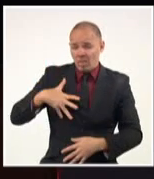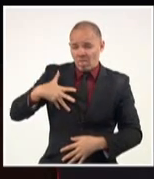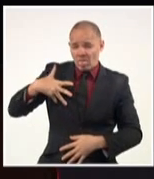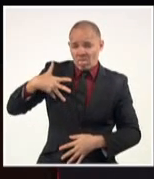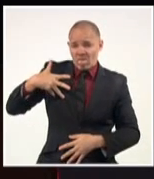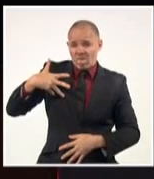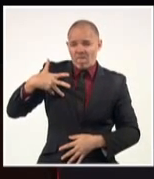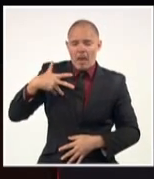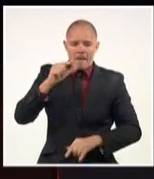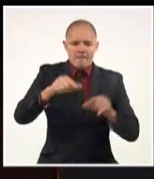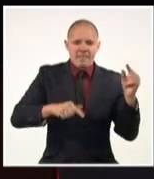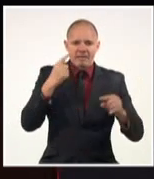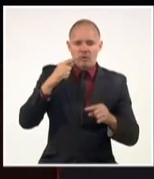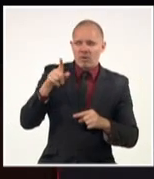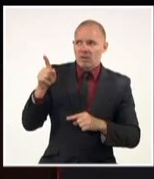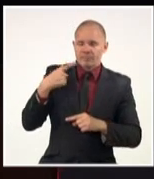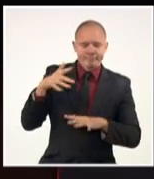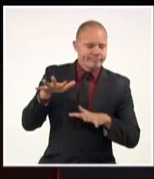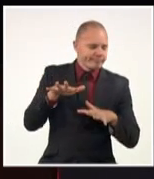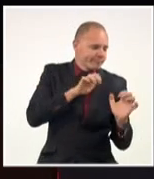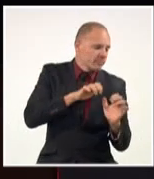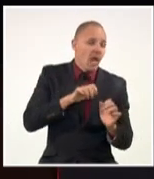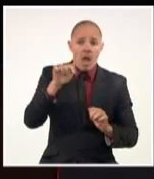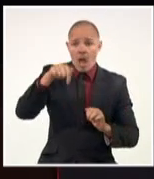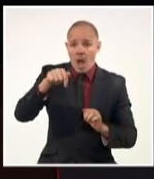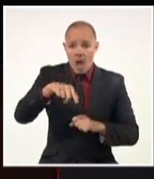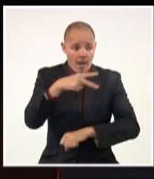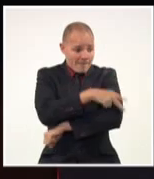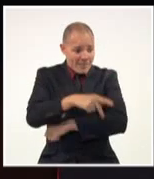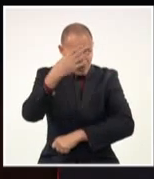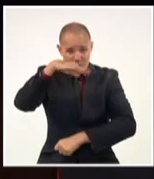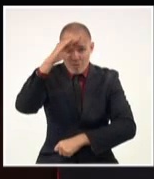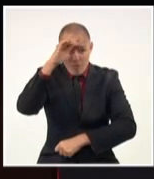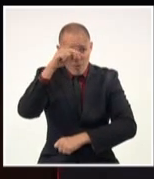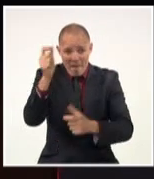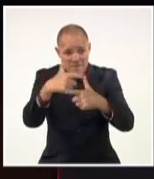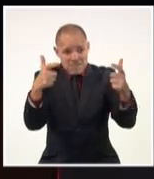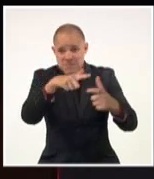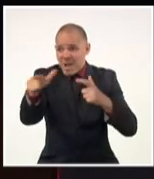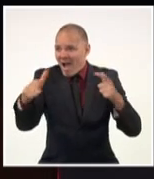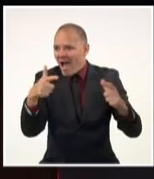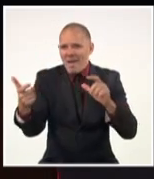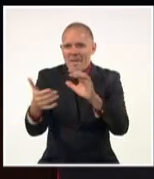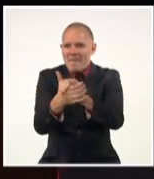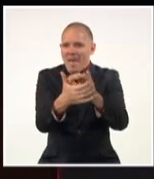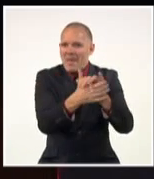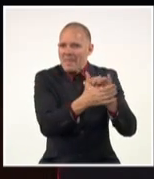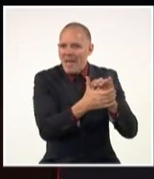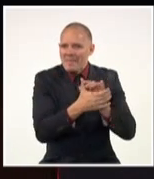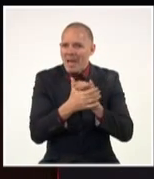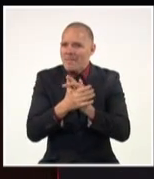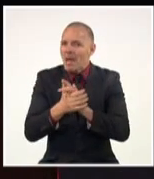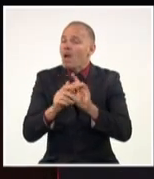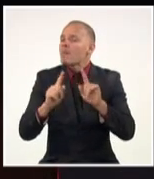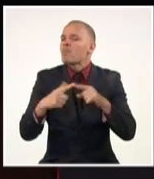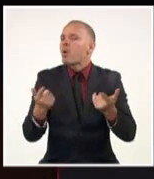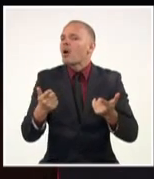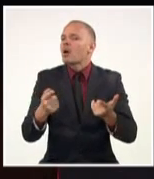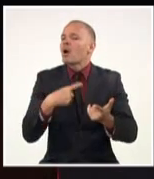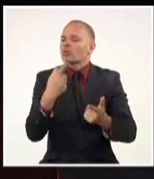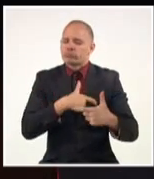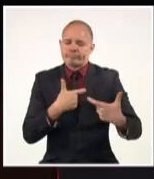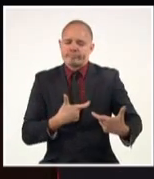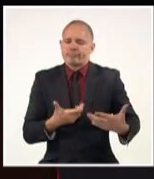respetada y admirada en el mundo por su permanente disposición a la cooperación, la solidaridad, el intercambio